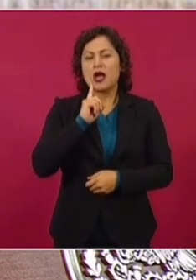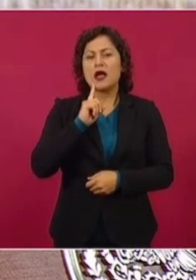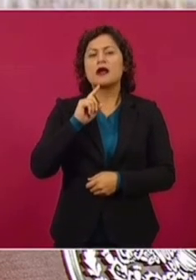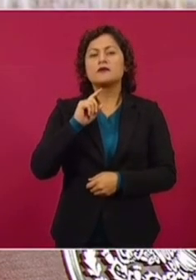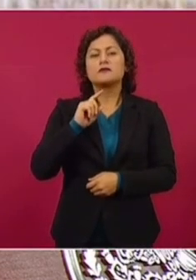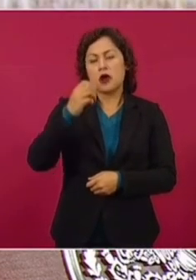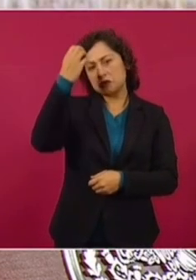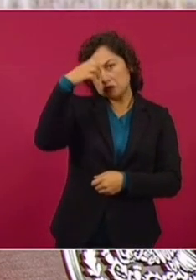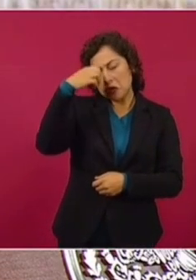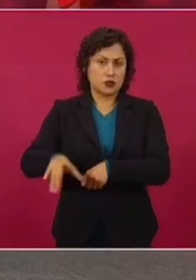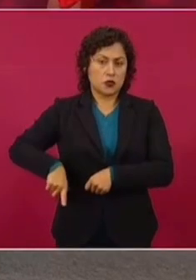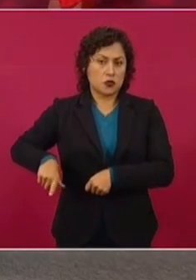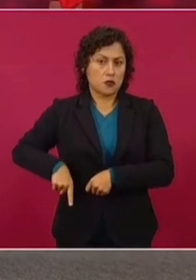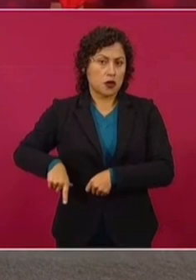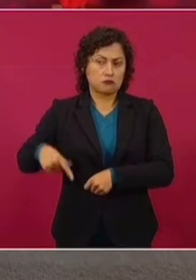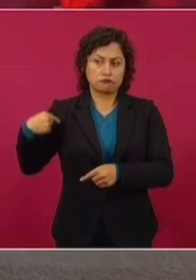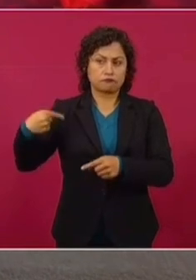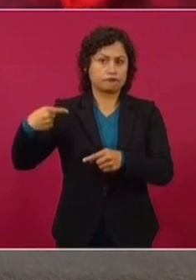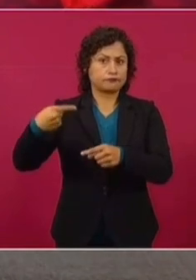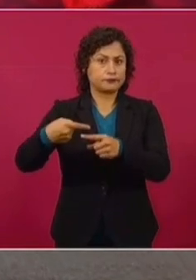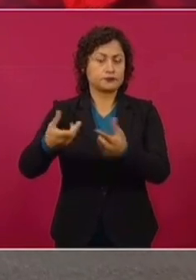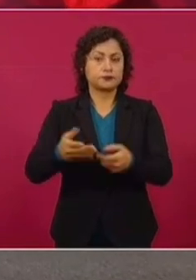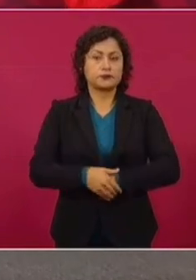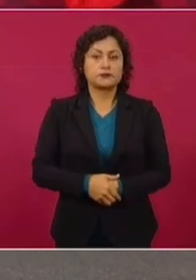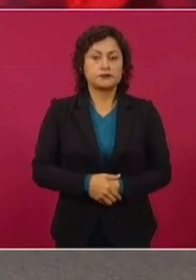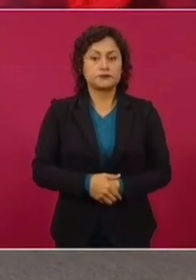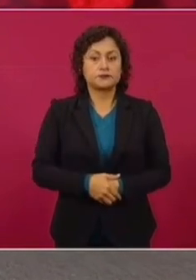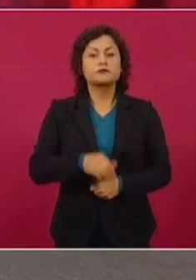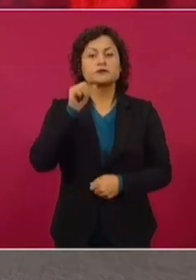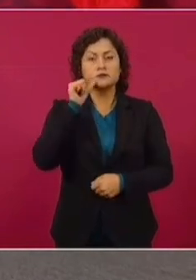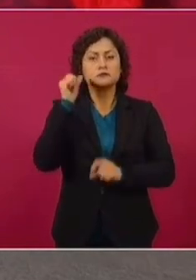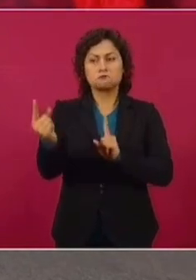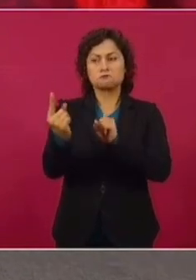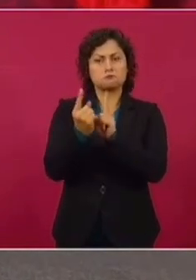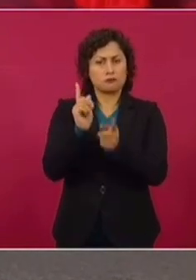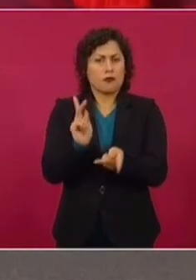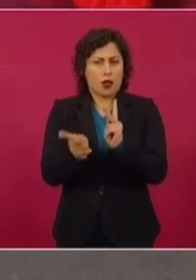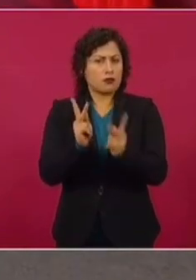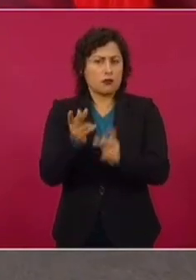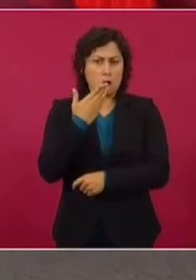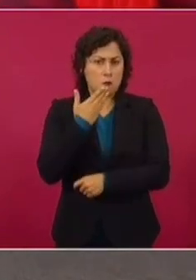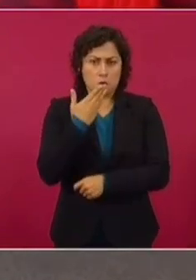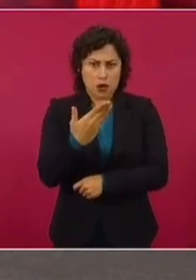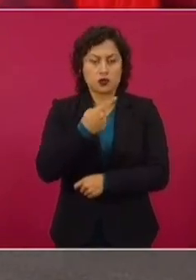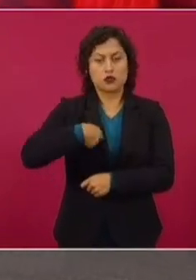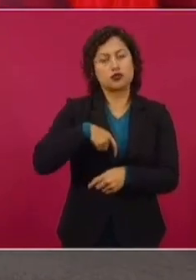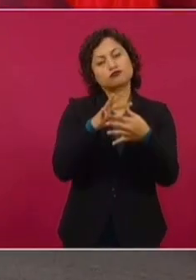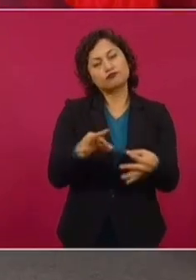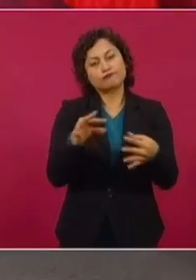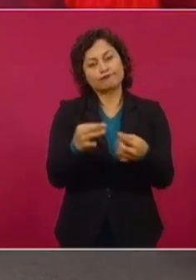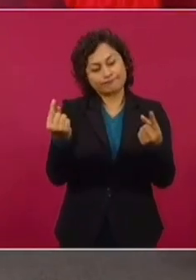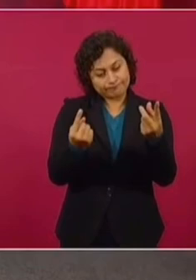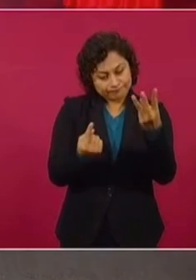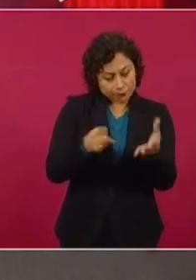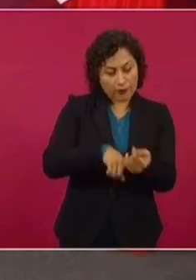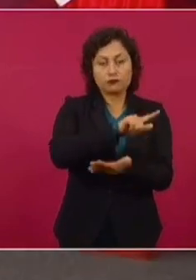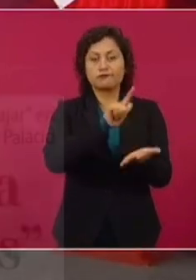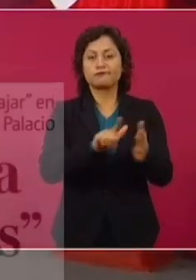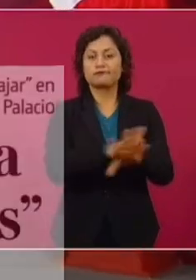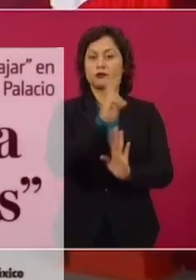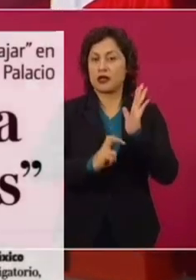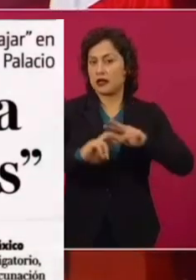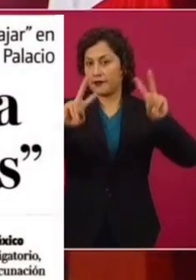mucha experiencia política, y platicamos bien, le informamos por qué lo de la reforma eléctrica